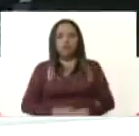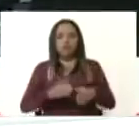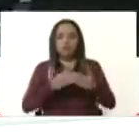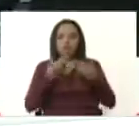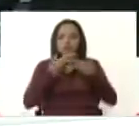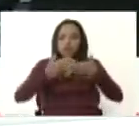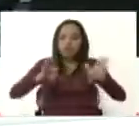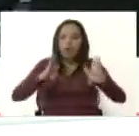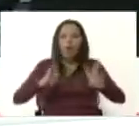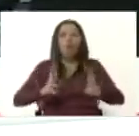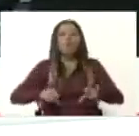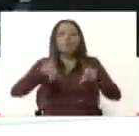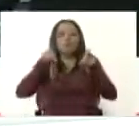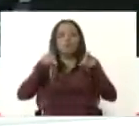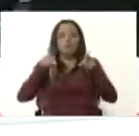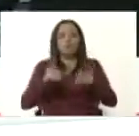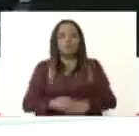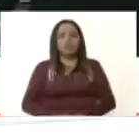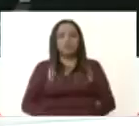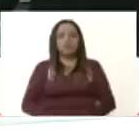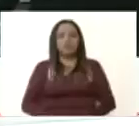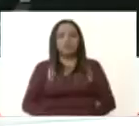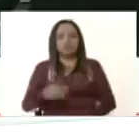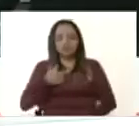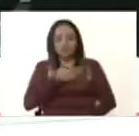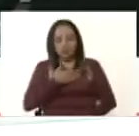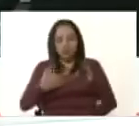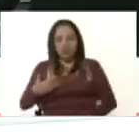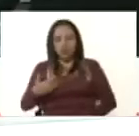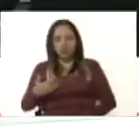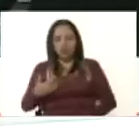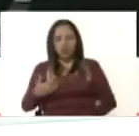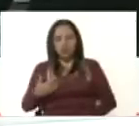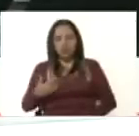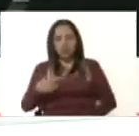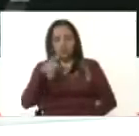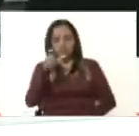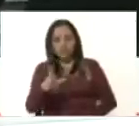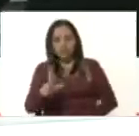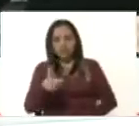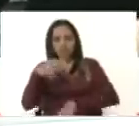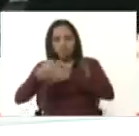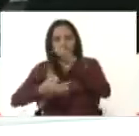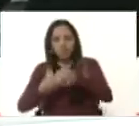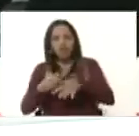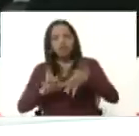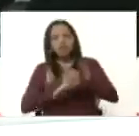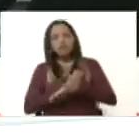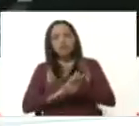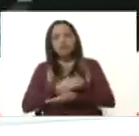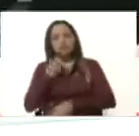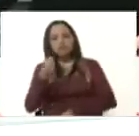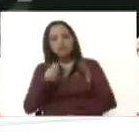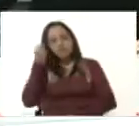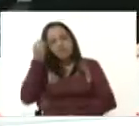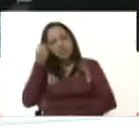ventanas de oportunidad. Yo quisiera que José Luis Ramírez nos diera su apreciación, su